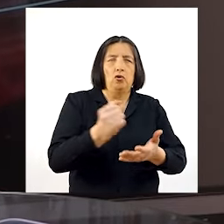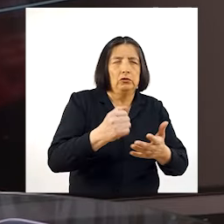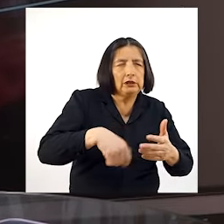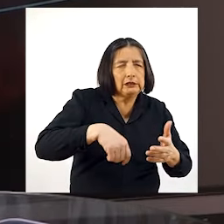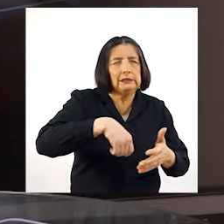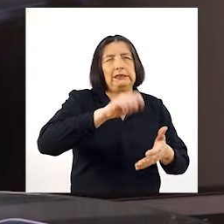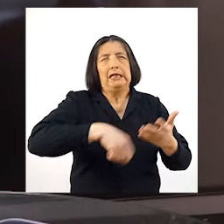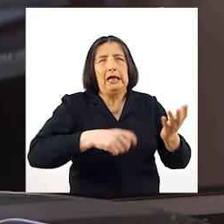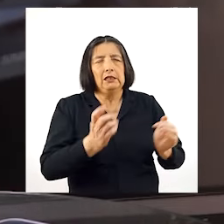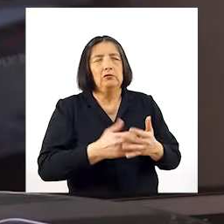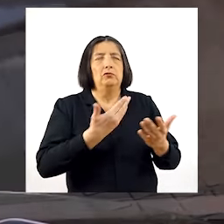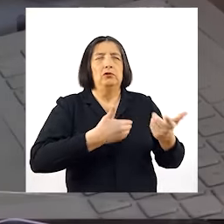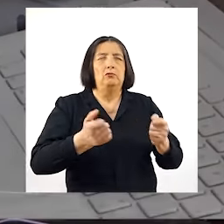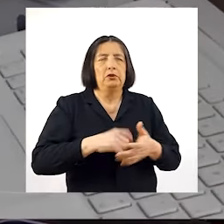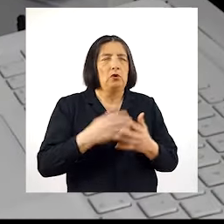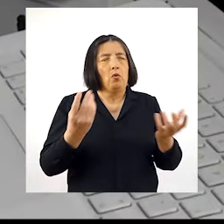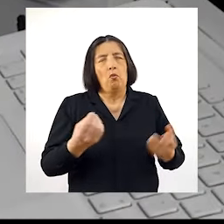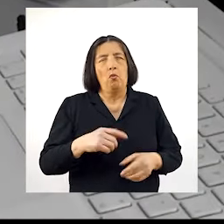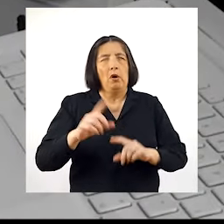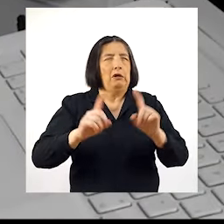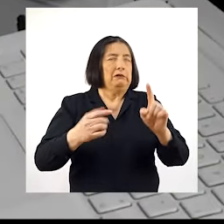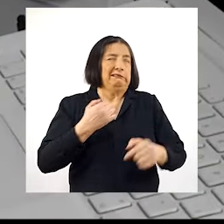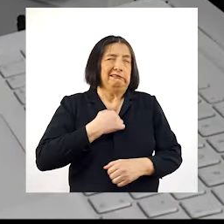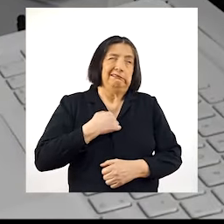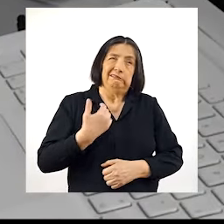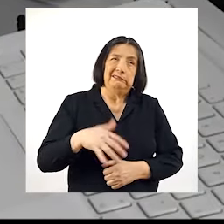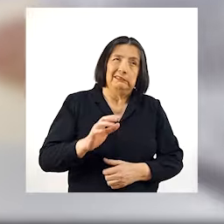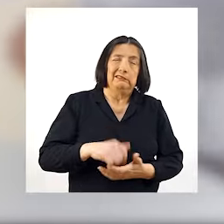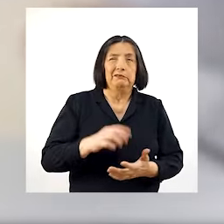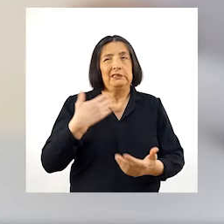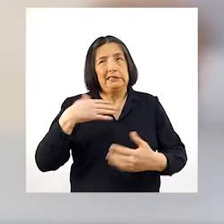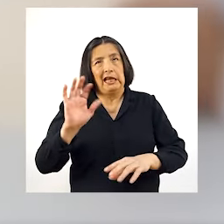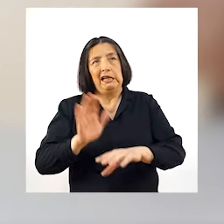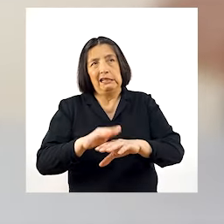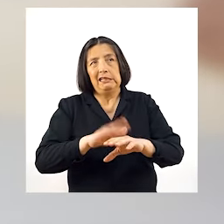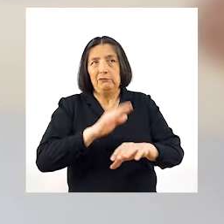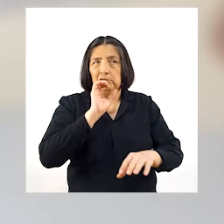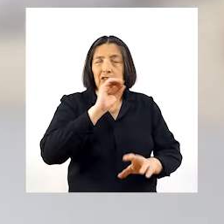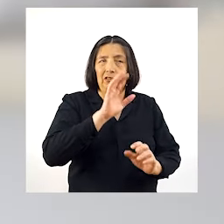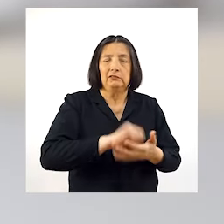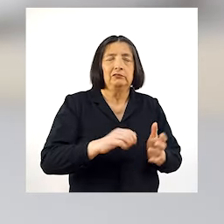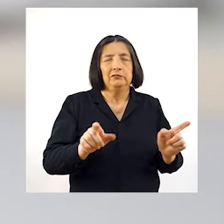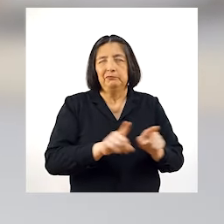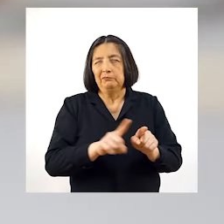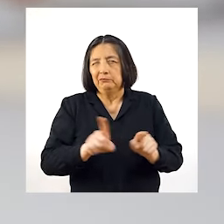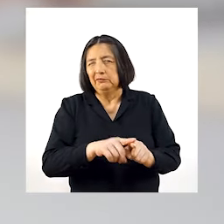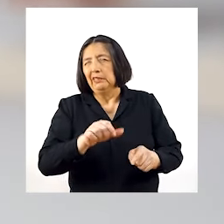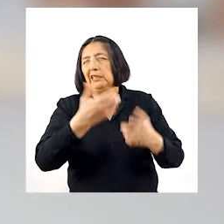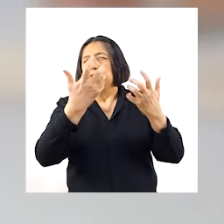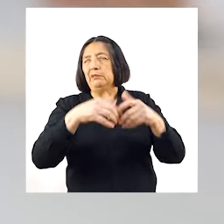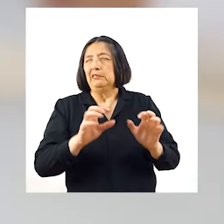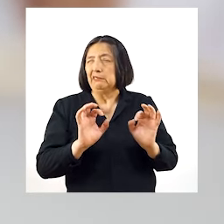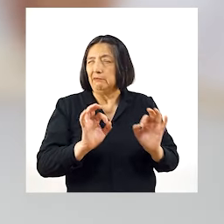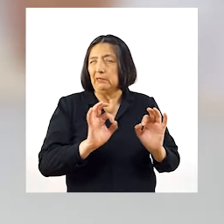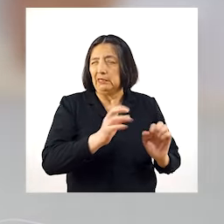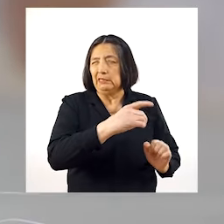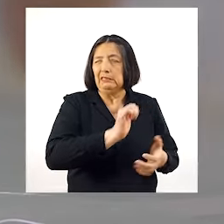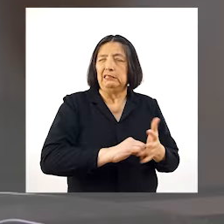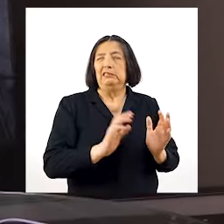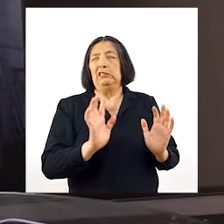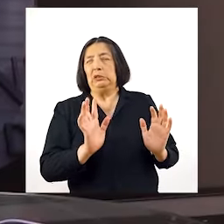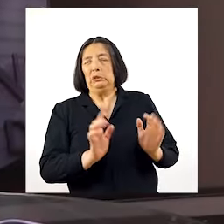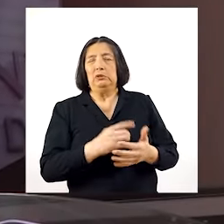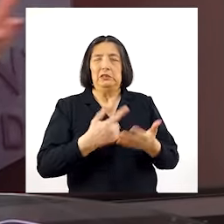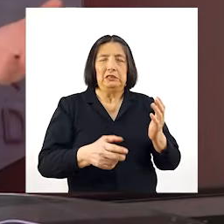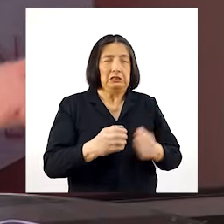el Estado o en algunos casos, como lamentablemente hemos venido advirtiendo, además proveedores riesgosos en